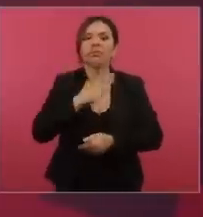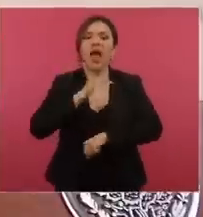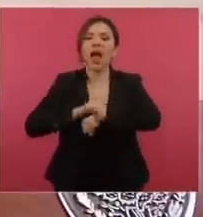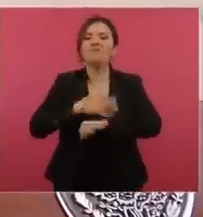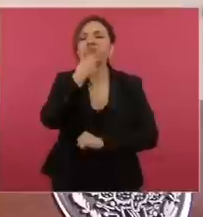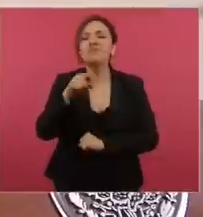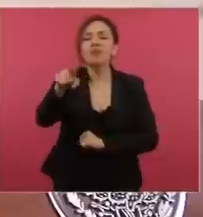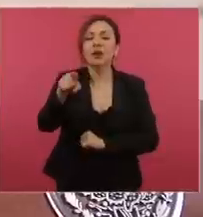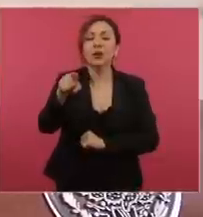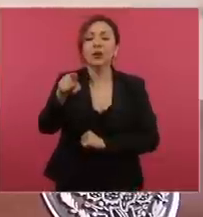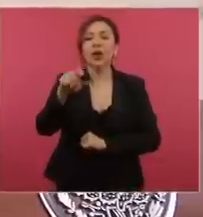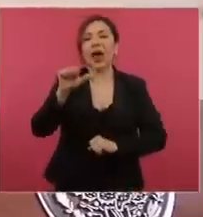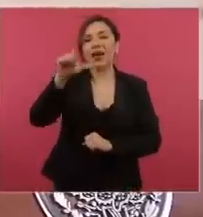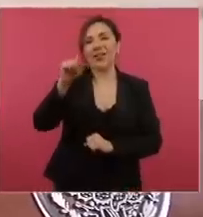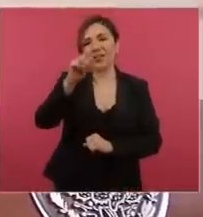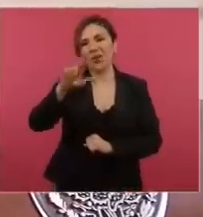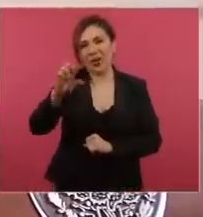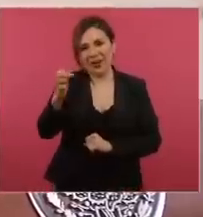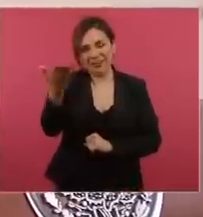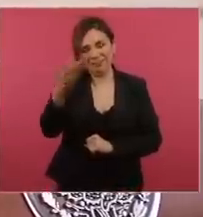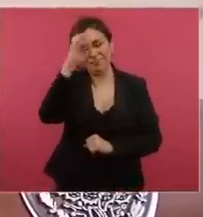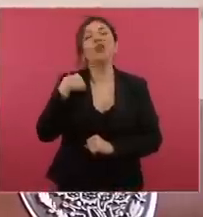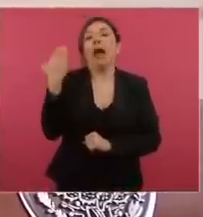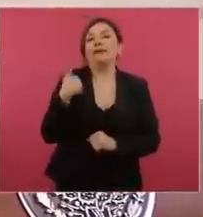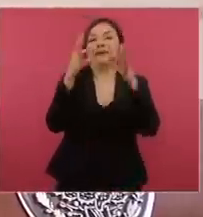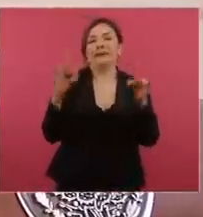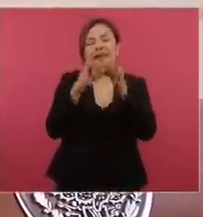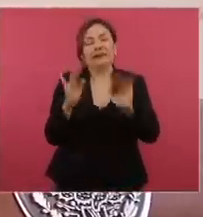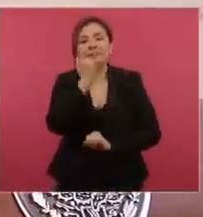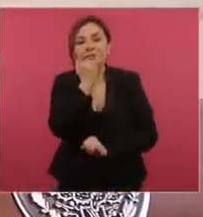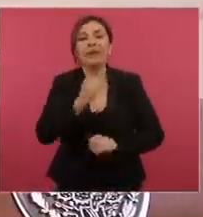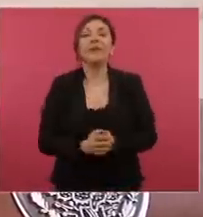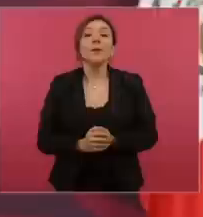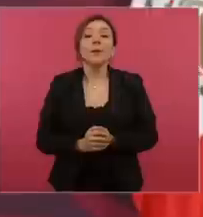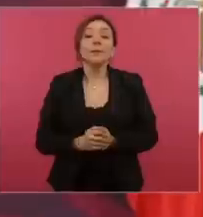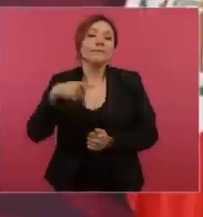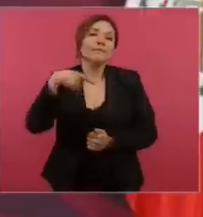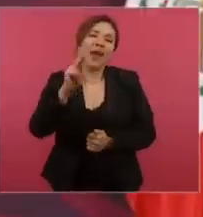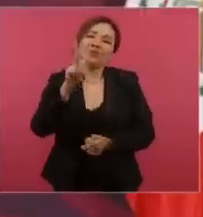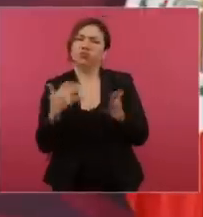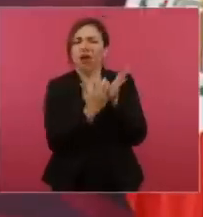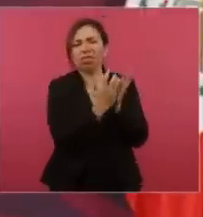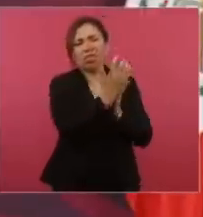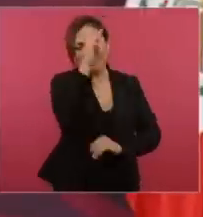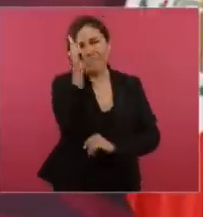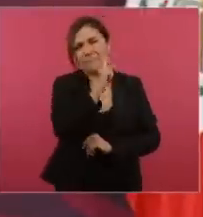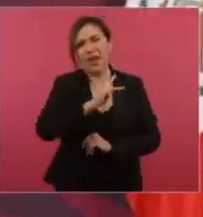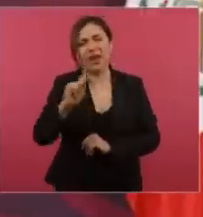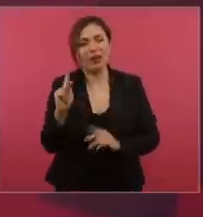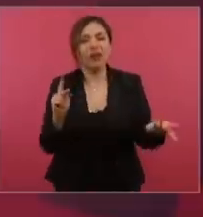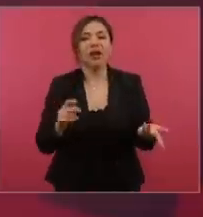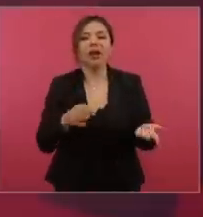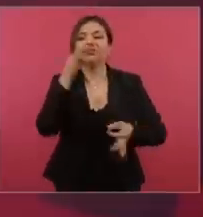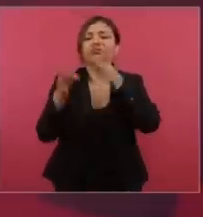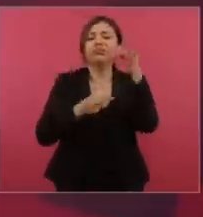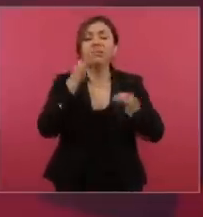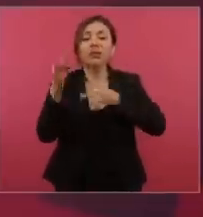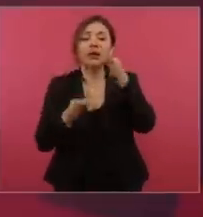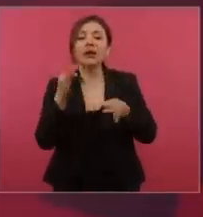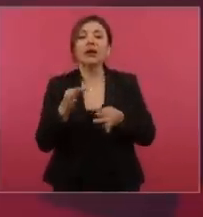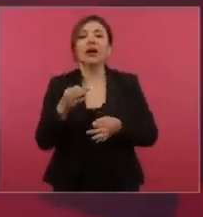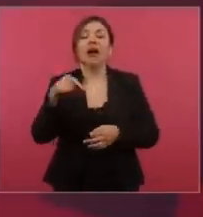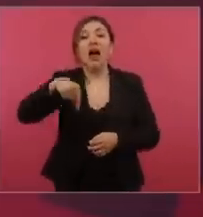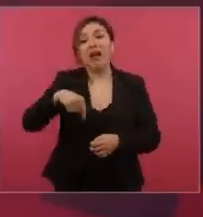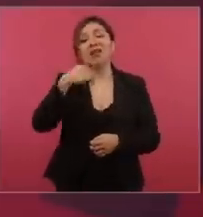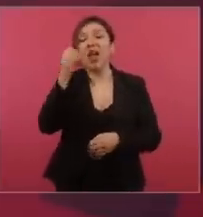mi amigo a la Torre por lo que dije, pero es que se están pasando con eso de